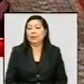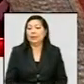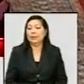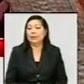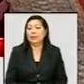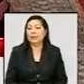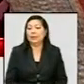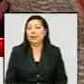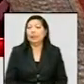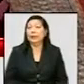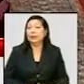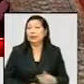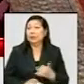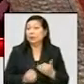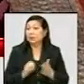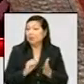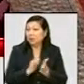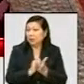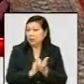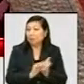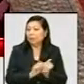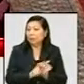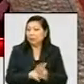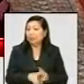Bien, mientras van configurando el video,